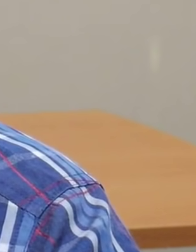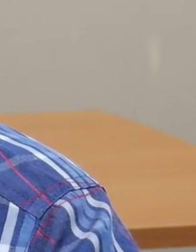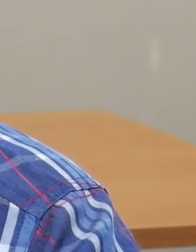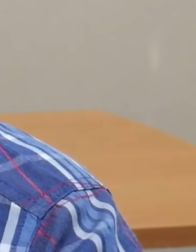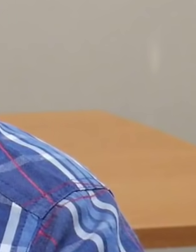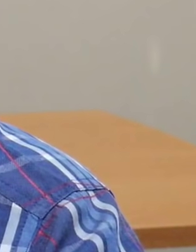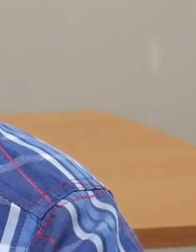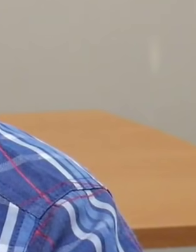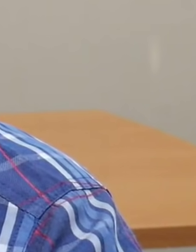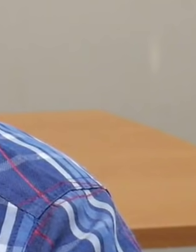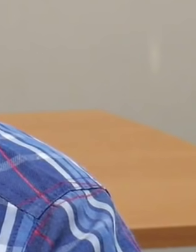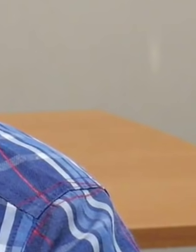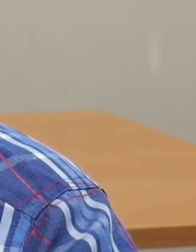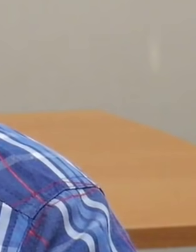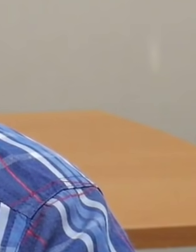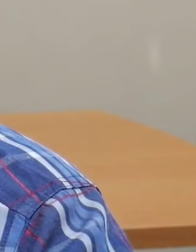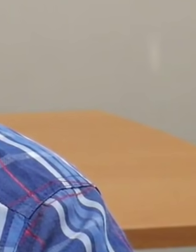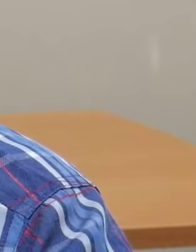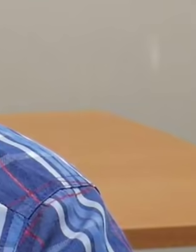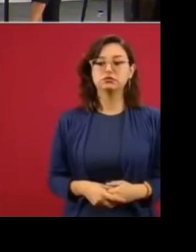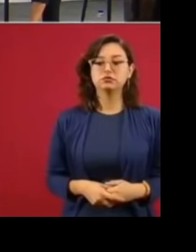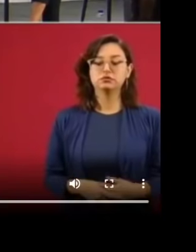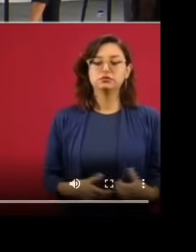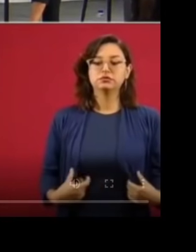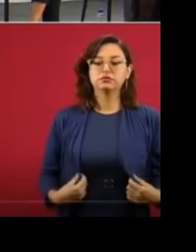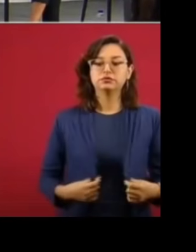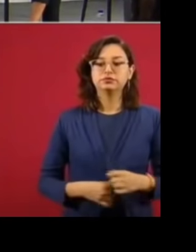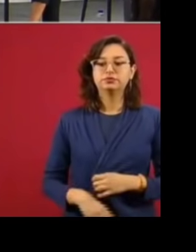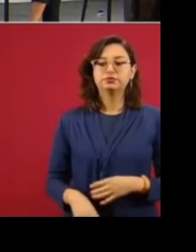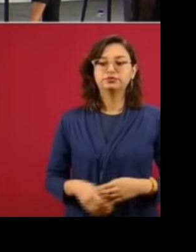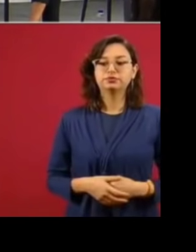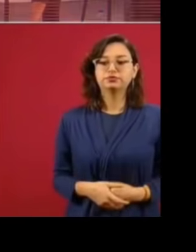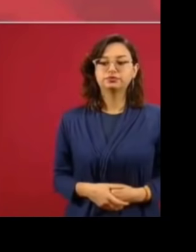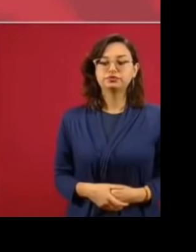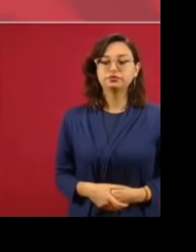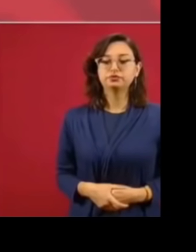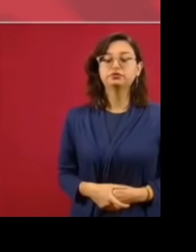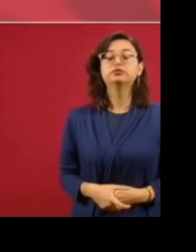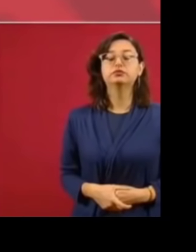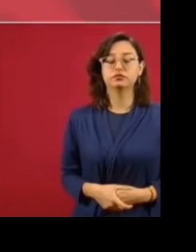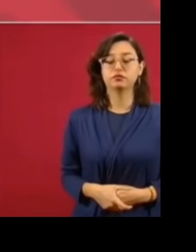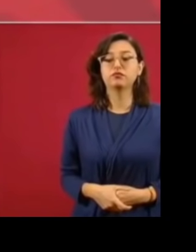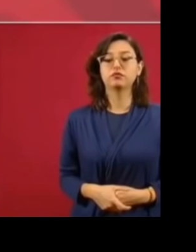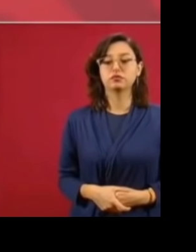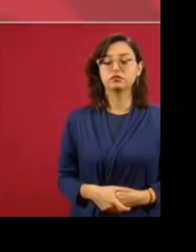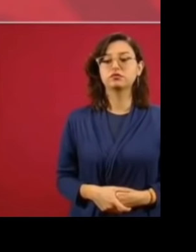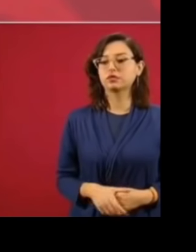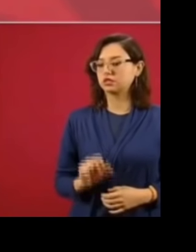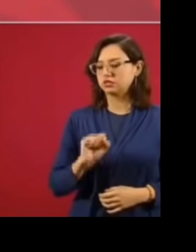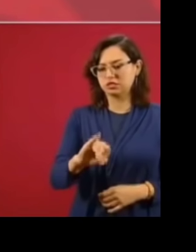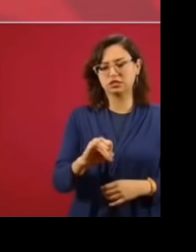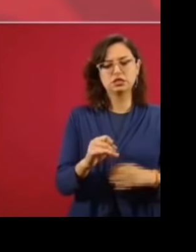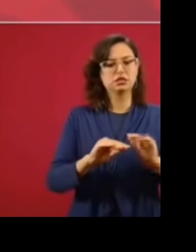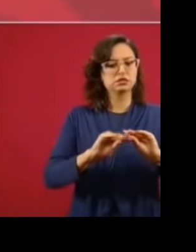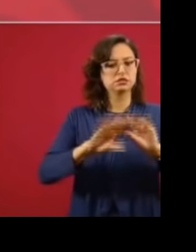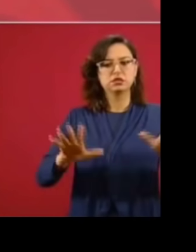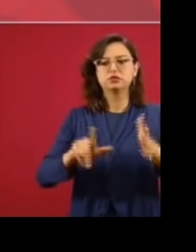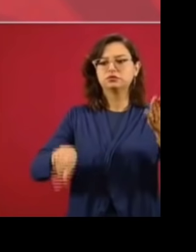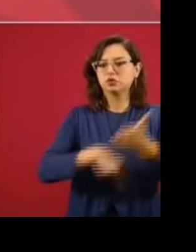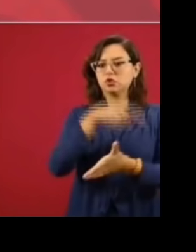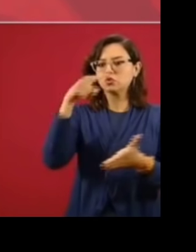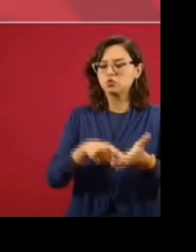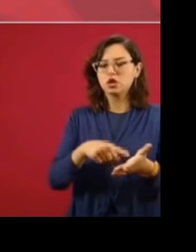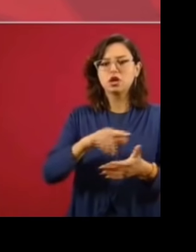tema. Sí, vamos a seguir cuidando almacenes como